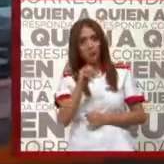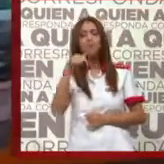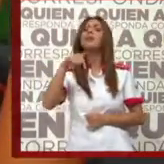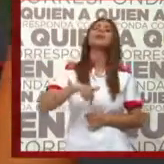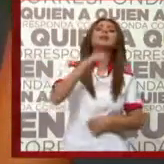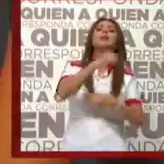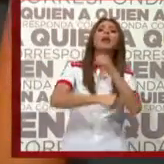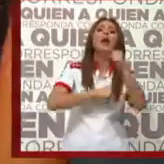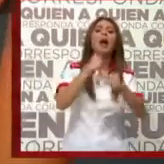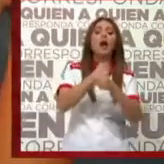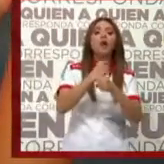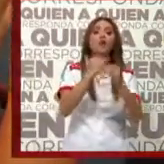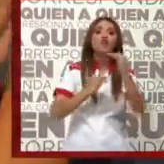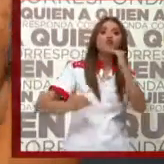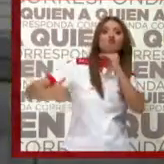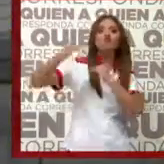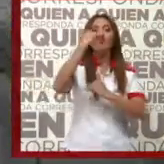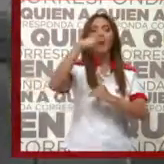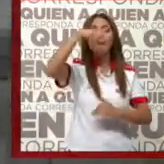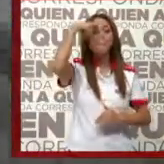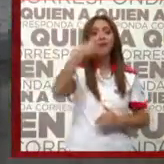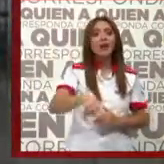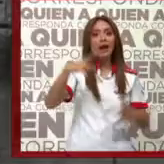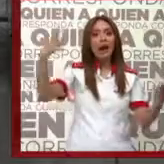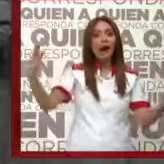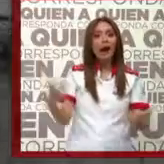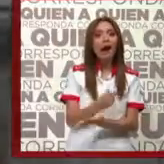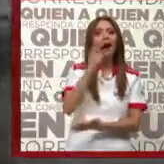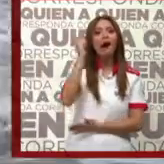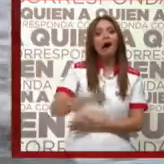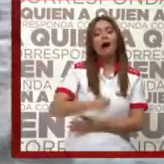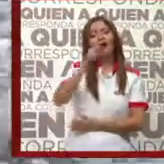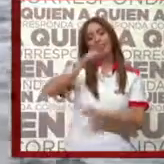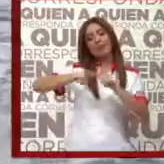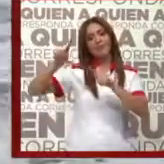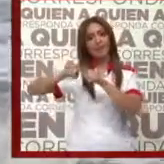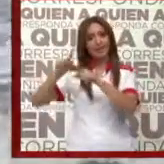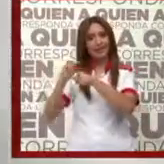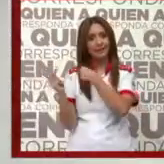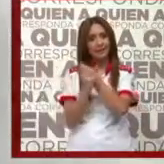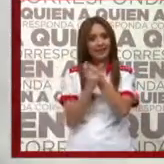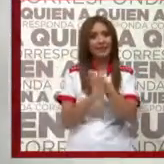el país superó a rusia tailandia austria malasia y gracias